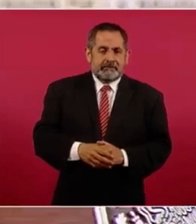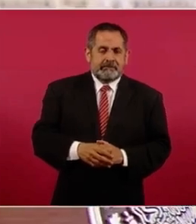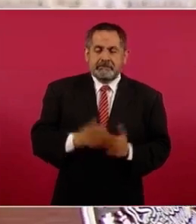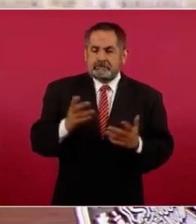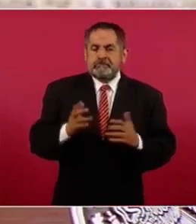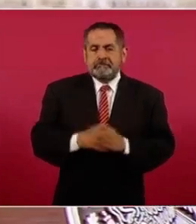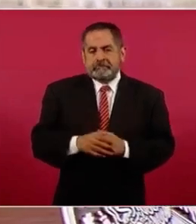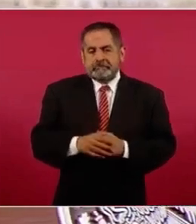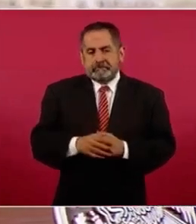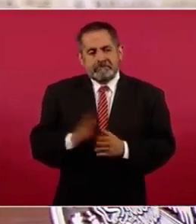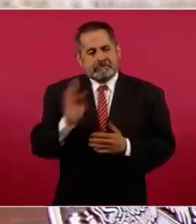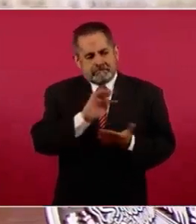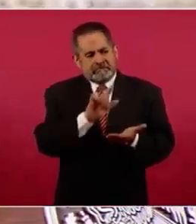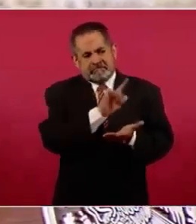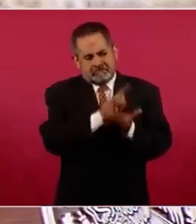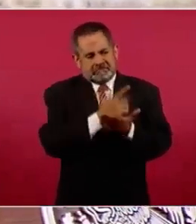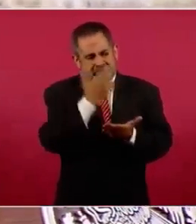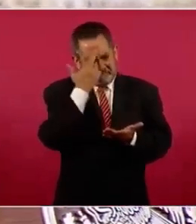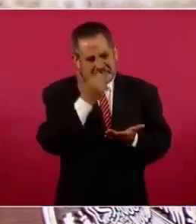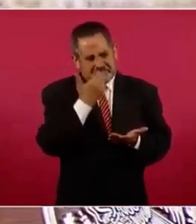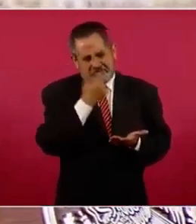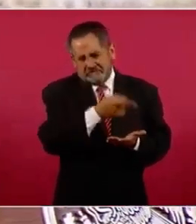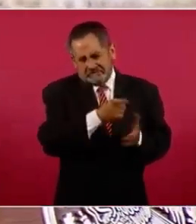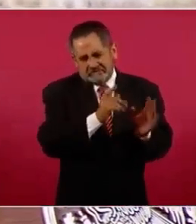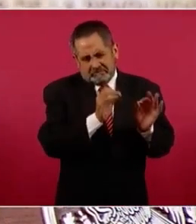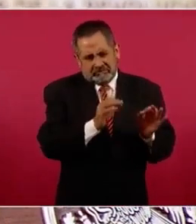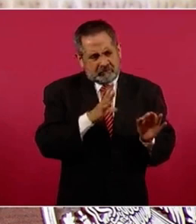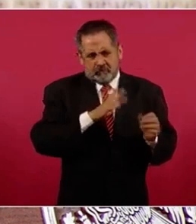Entonces, puede ser legal,